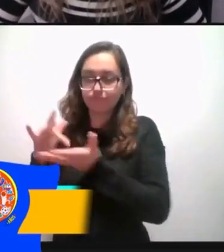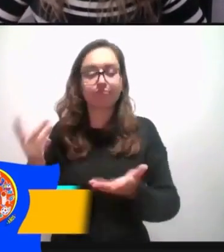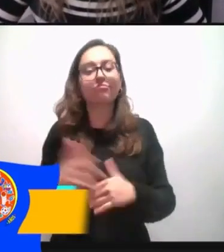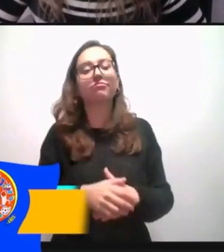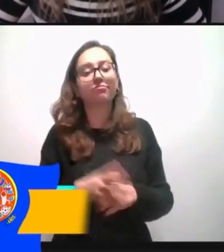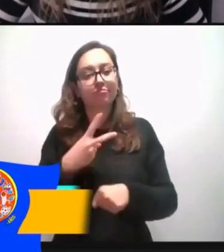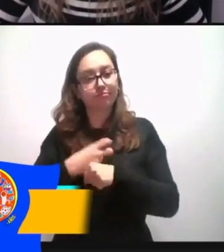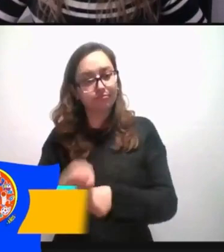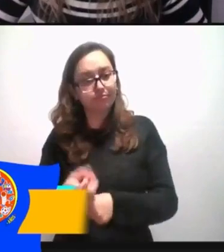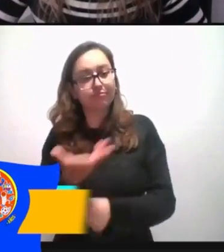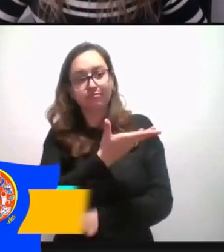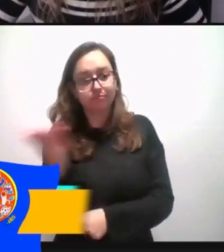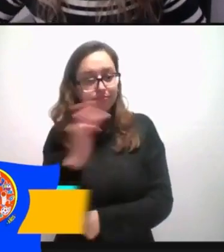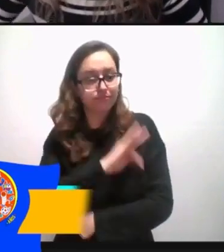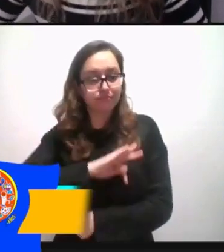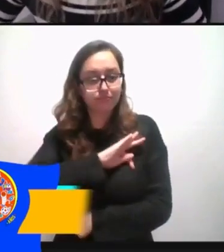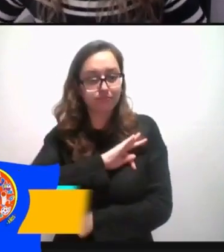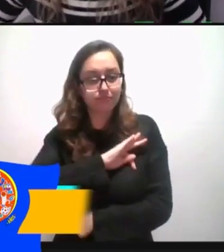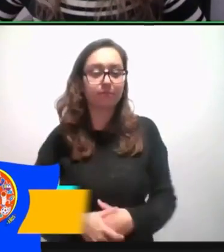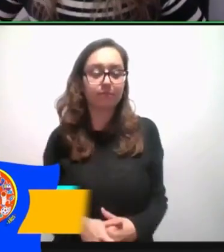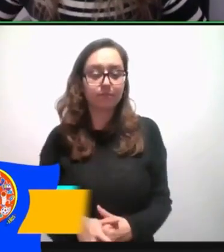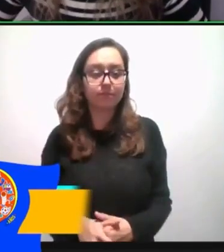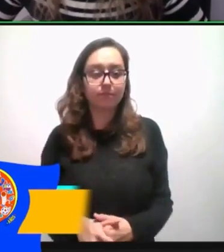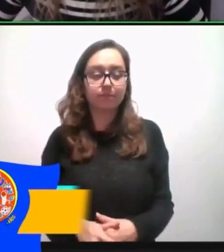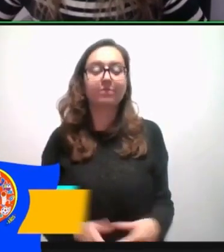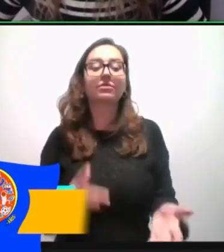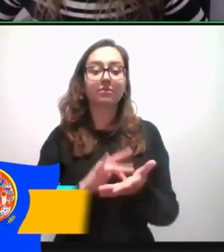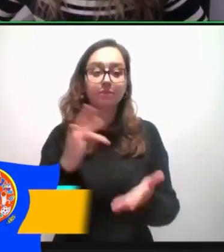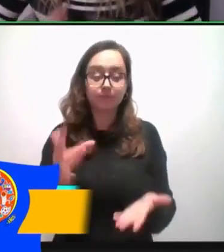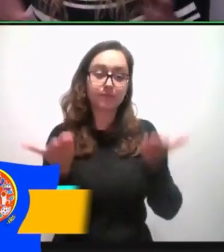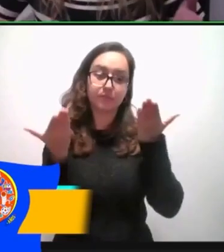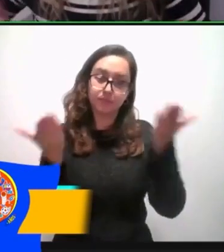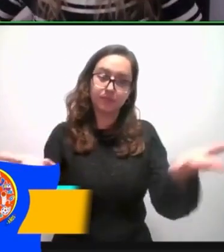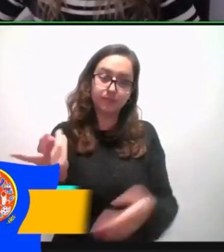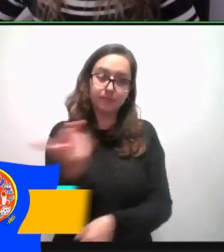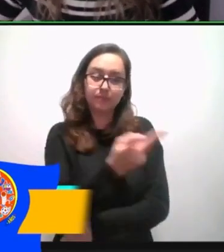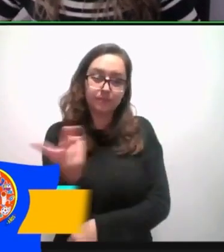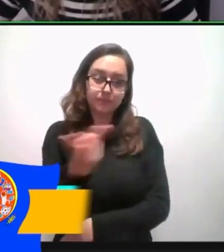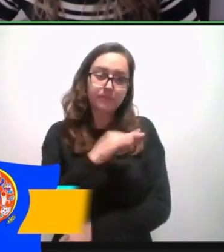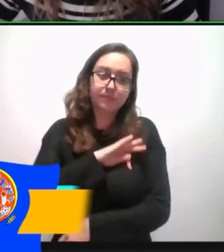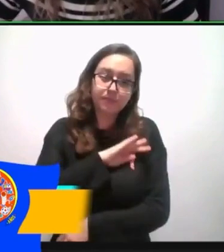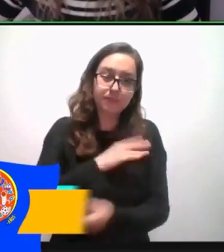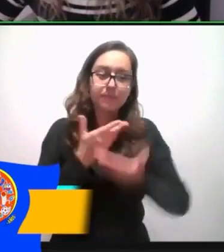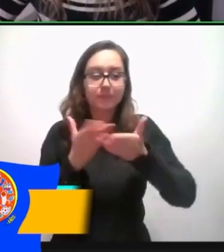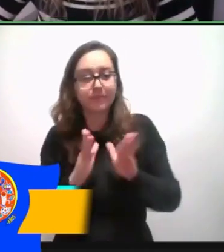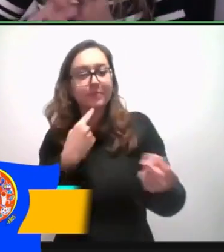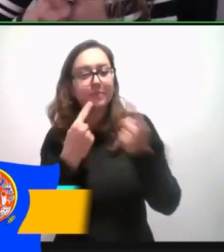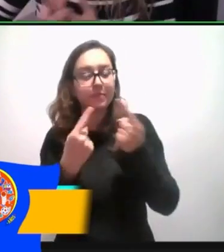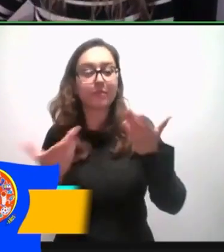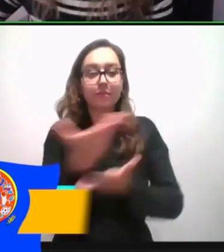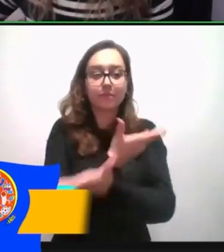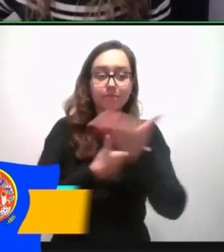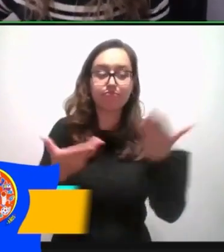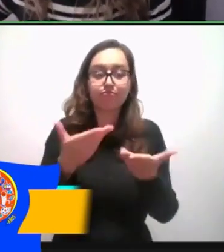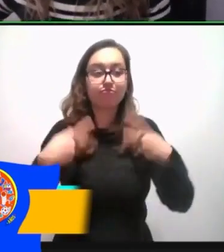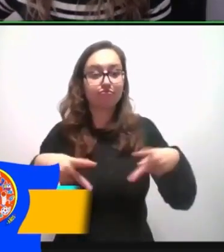a todos. Gracias, yo los felicito a ambos por abrir estos espacios de diálogo con las personas que no son especialistas en estos temas, pero